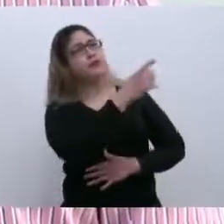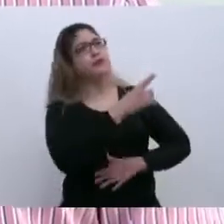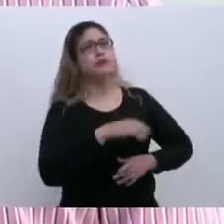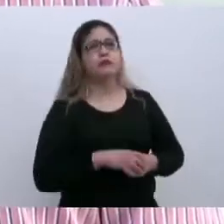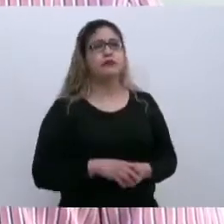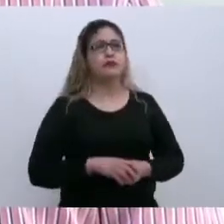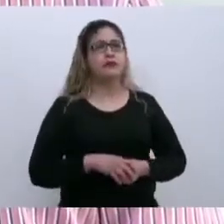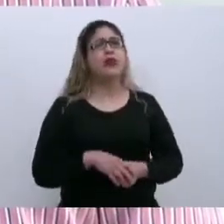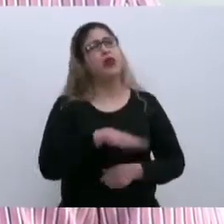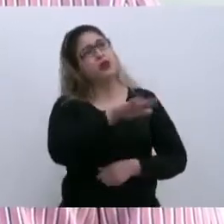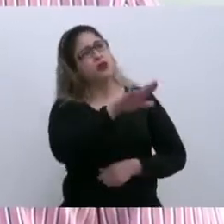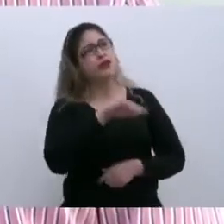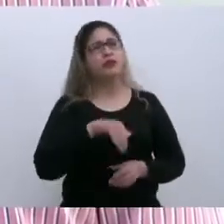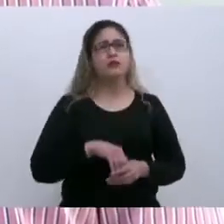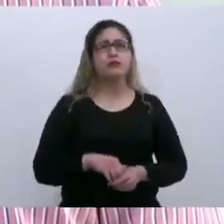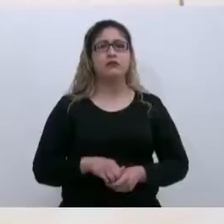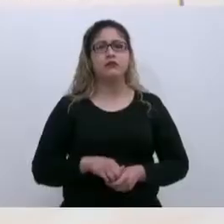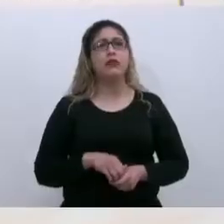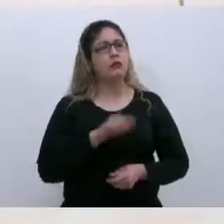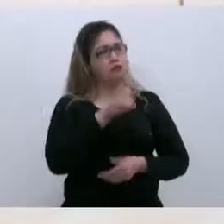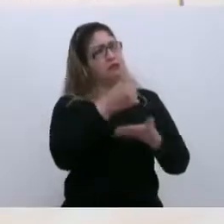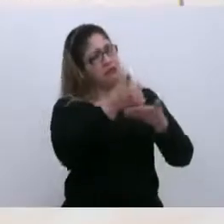ellos ayudar enviándonos vacunas.